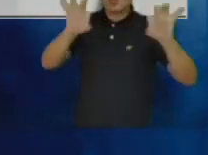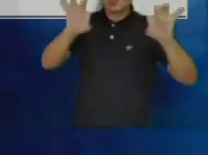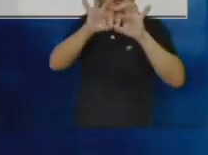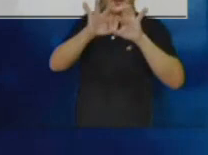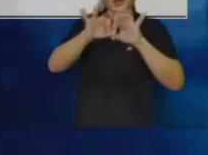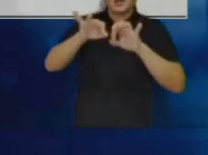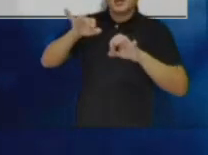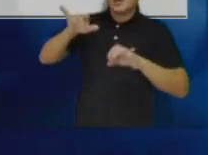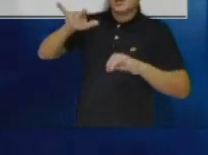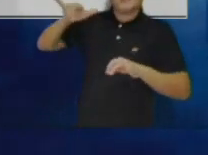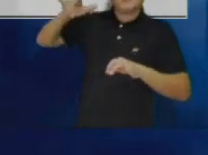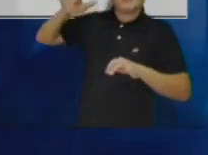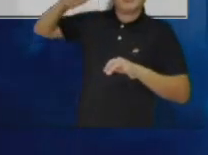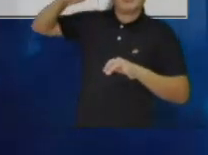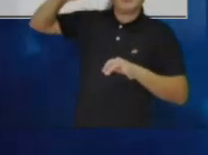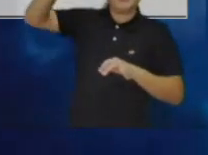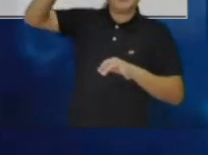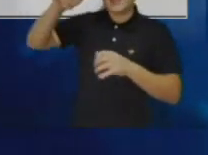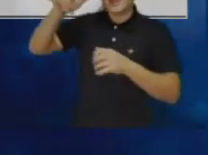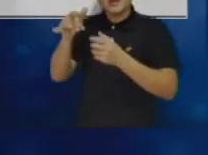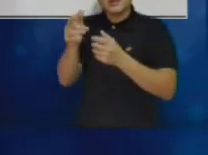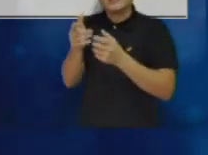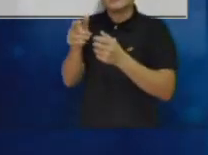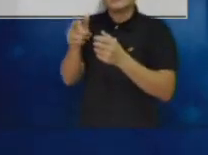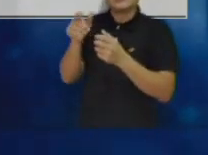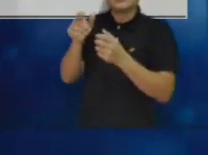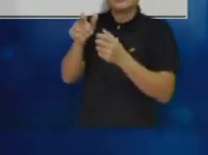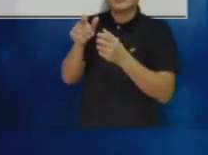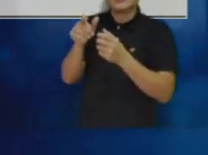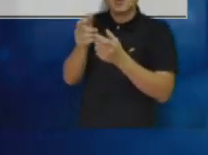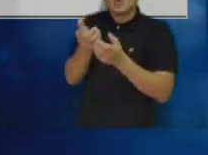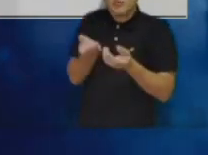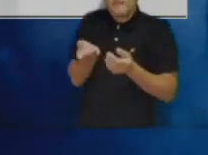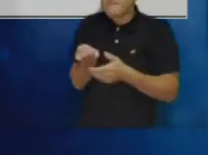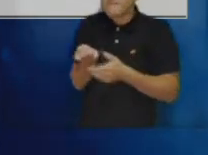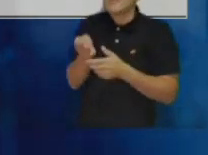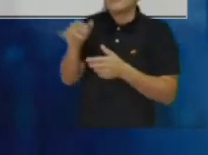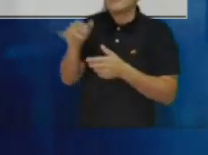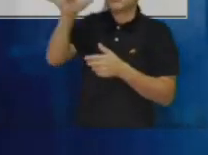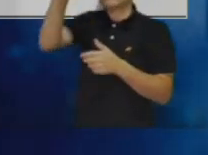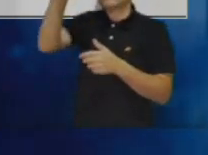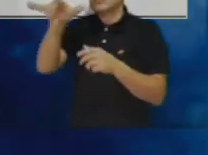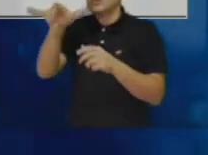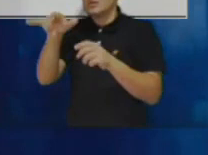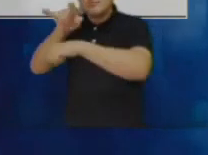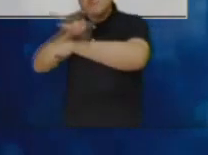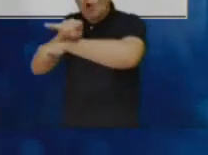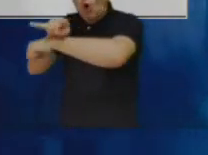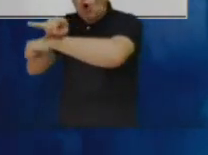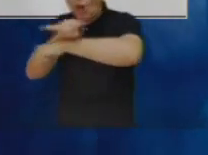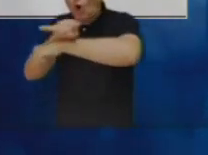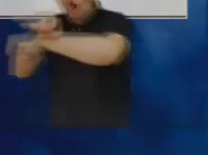más que un proyecto en este momento. Realmente están utilizando en labores de inspección.